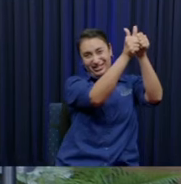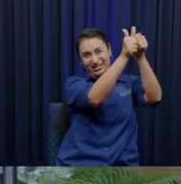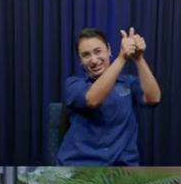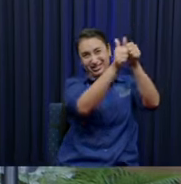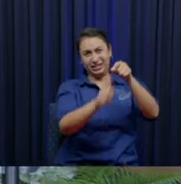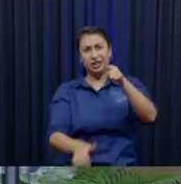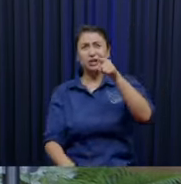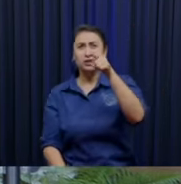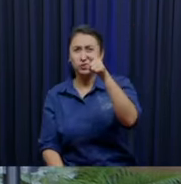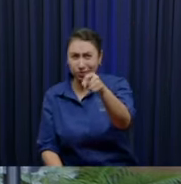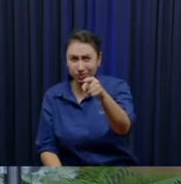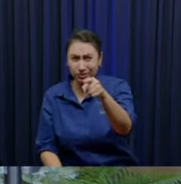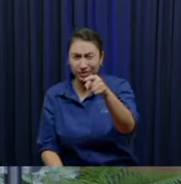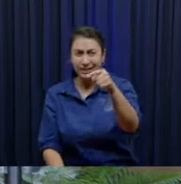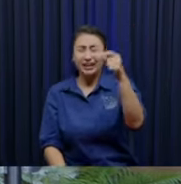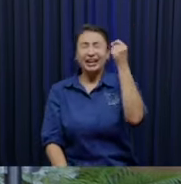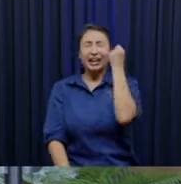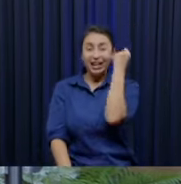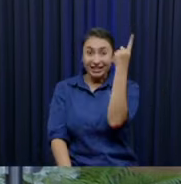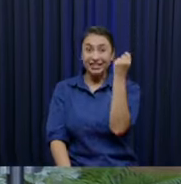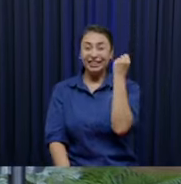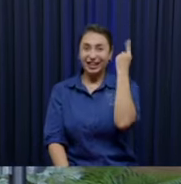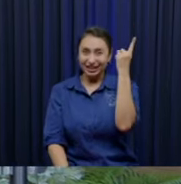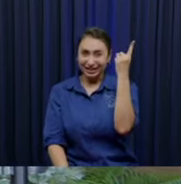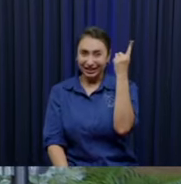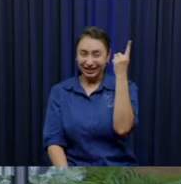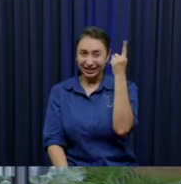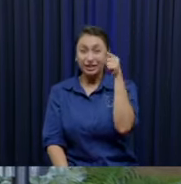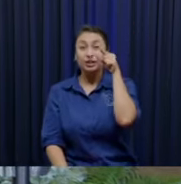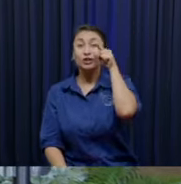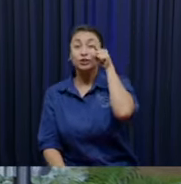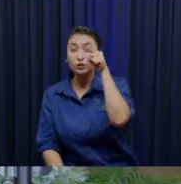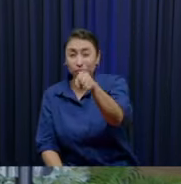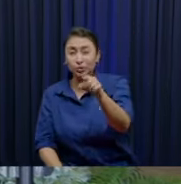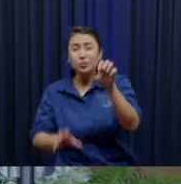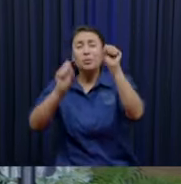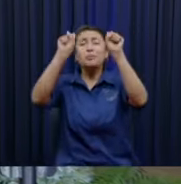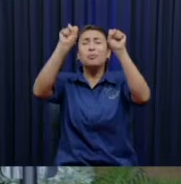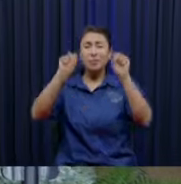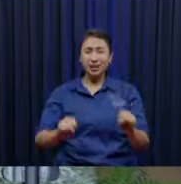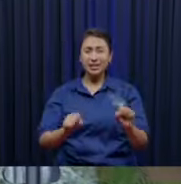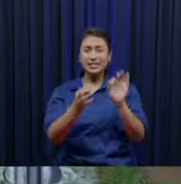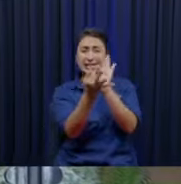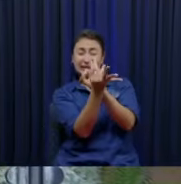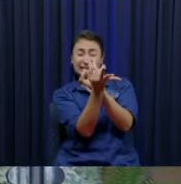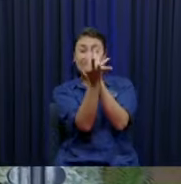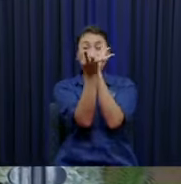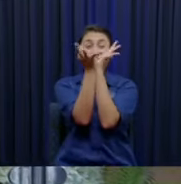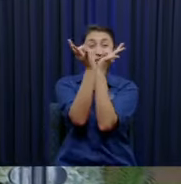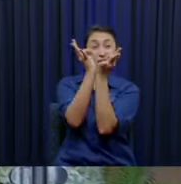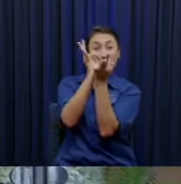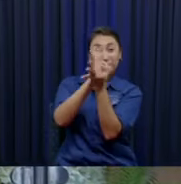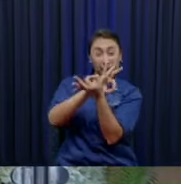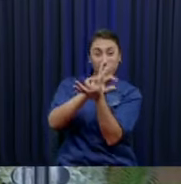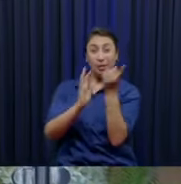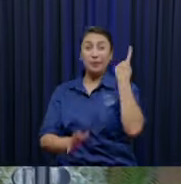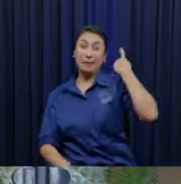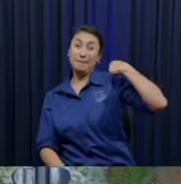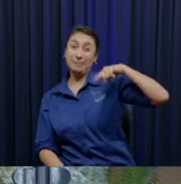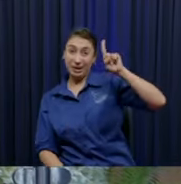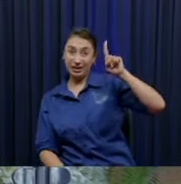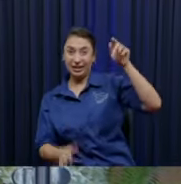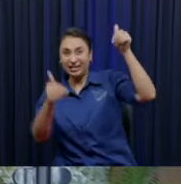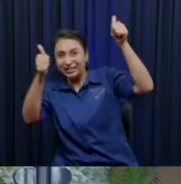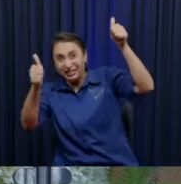usted se va a morir y le van a salir unas alitas y con un arpa se va a ir así al cielo y por la eternidad va a estar así, ring, ring, ring, ring? ¡Qué aburrido,